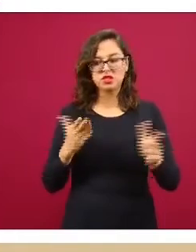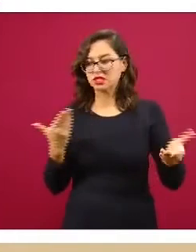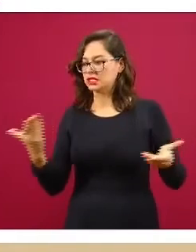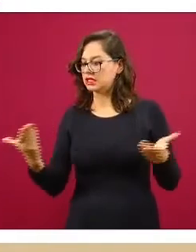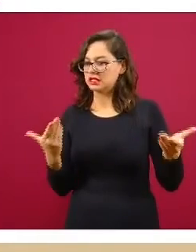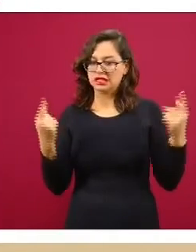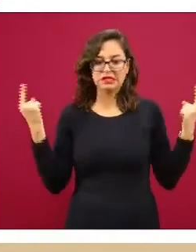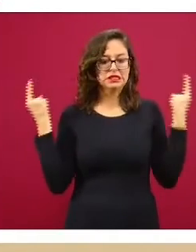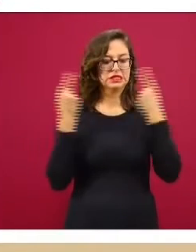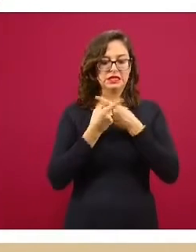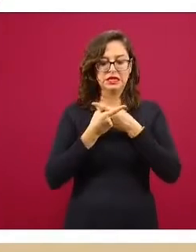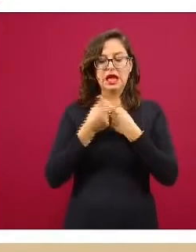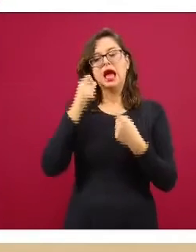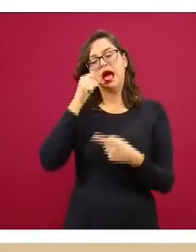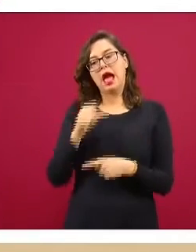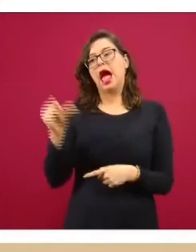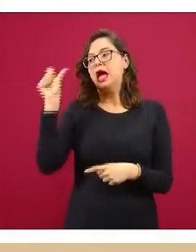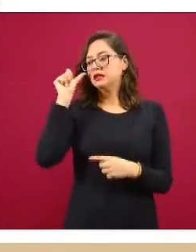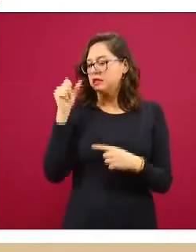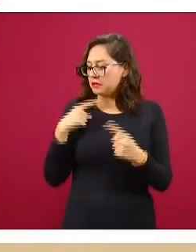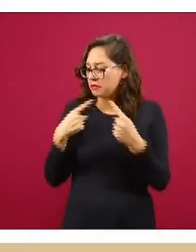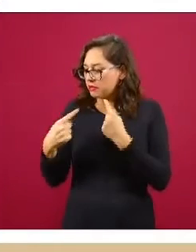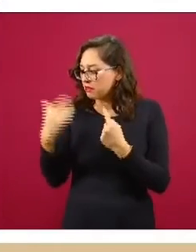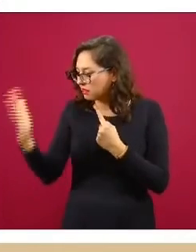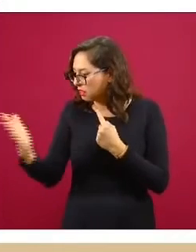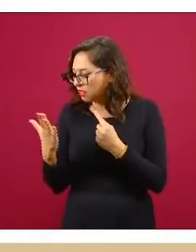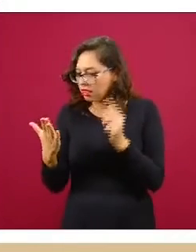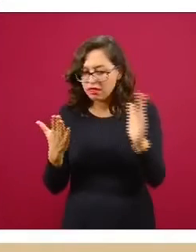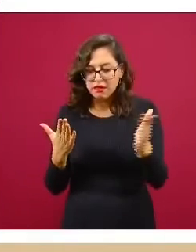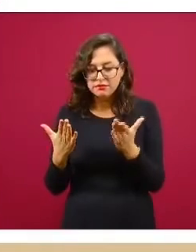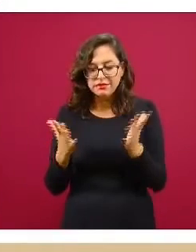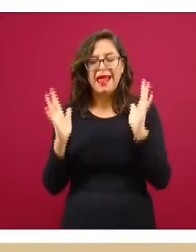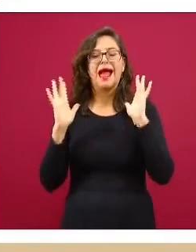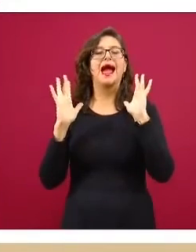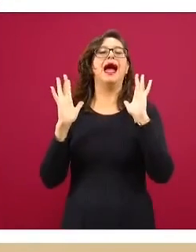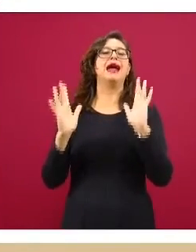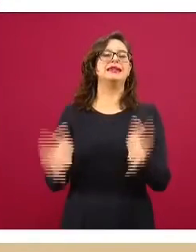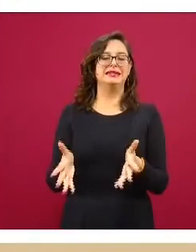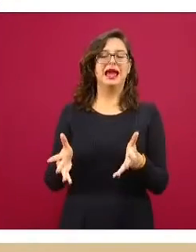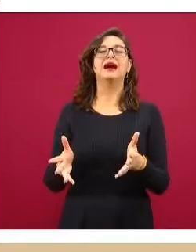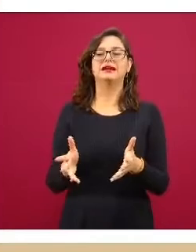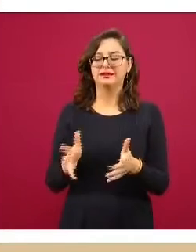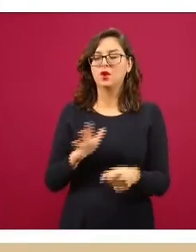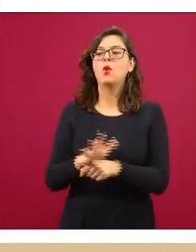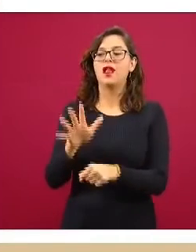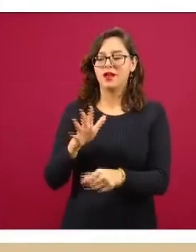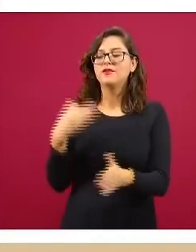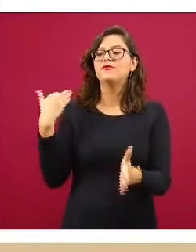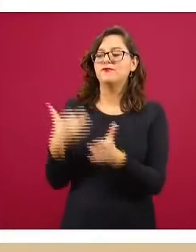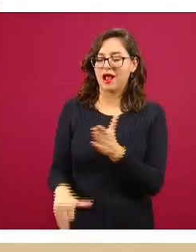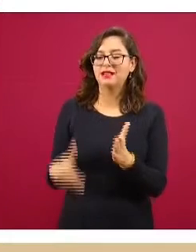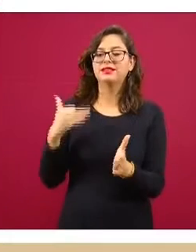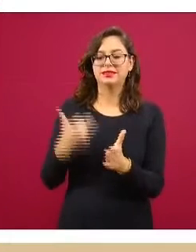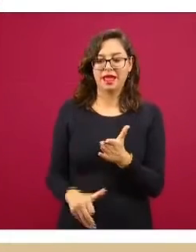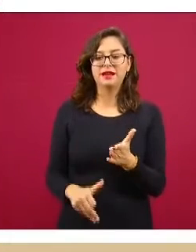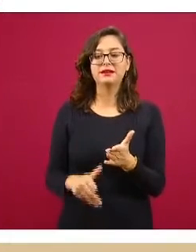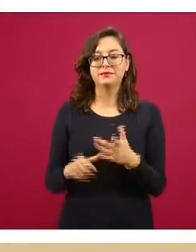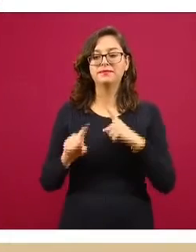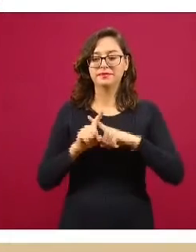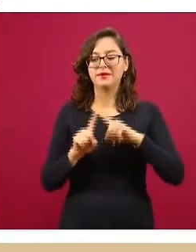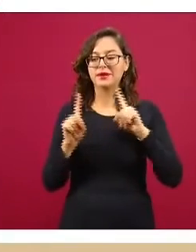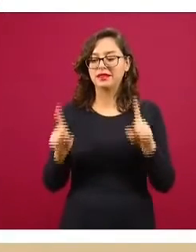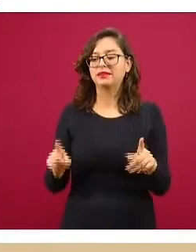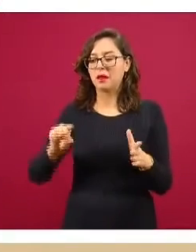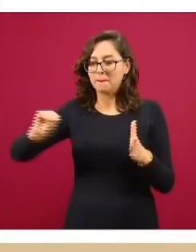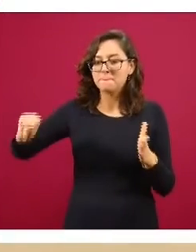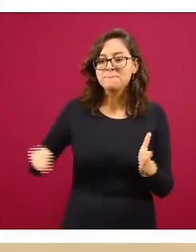en la reunión ya más técnica que tuvimos, pudimos conciliar la información, vimos qué unidades estaban reportando de manera